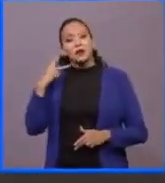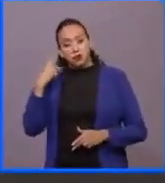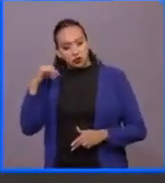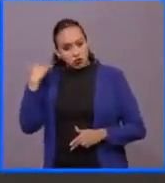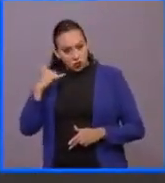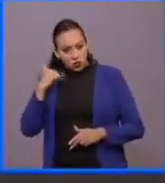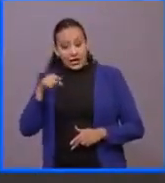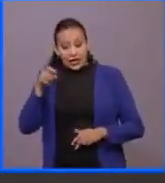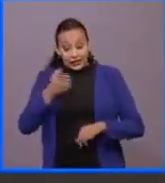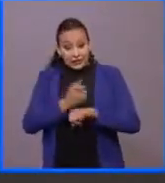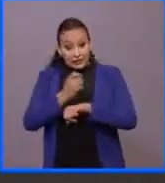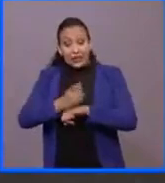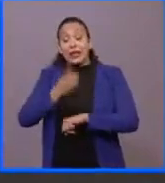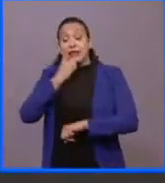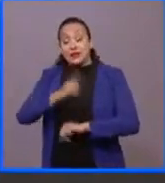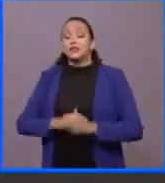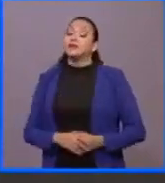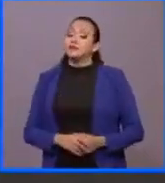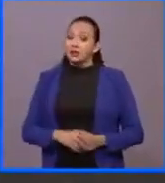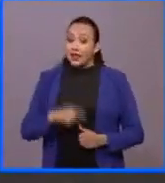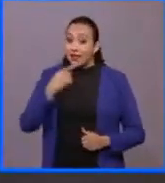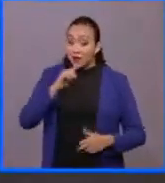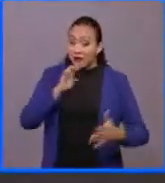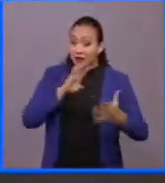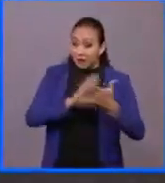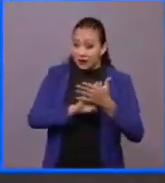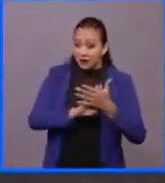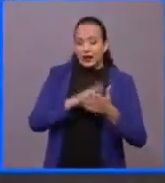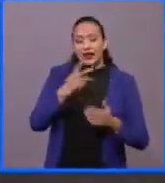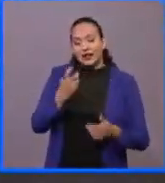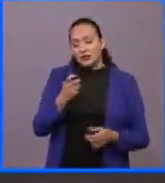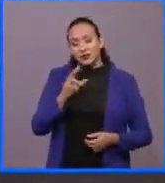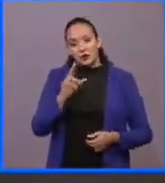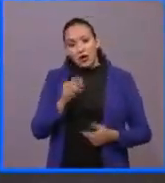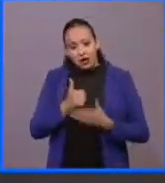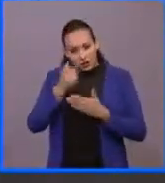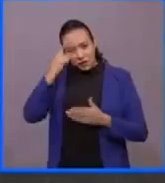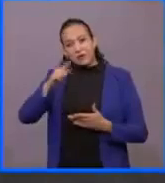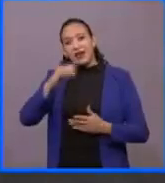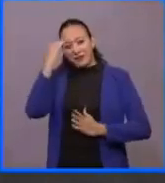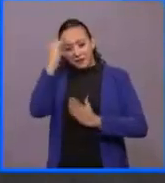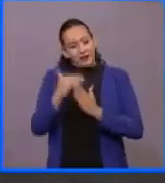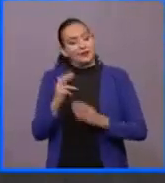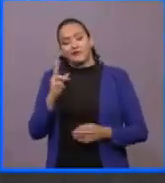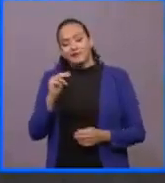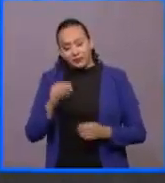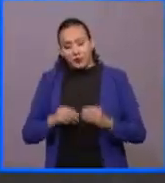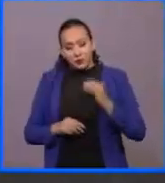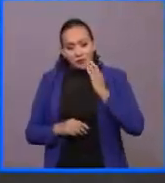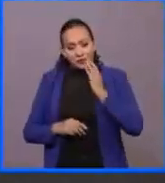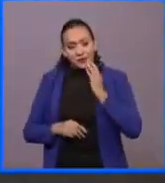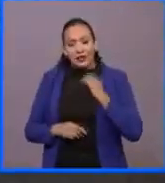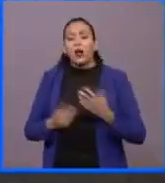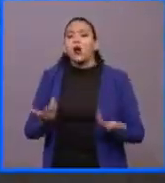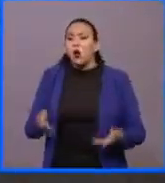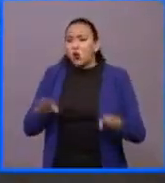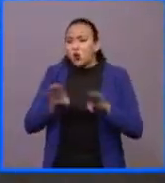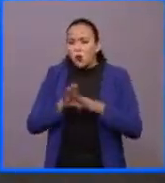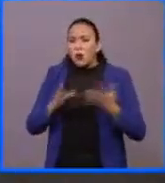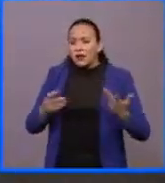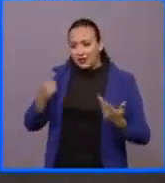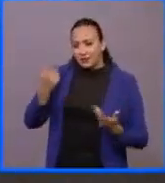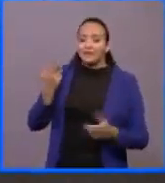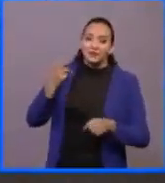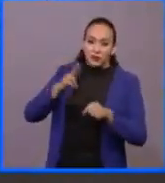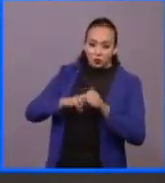y Yucatán, manifestaron que la vía penal no es la mejor forma de combatir la violencia obstétrica. Señalaron que una verdadera capacitación